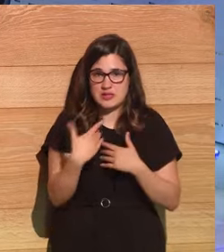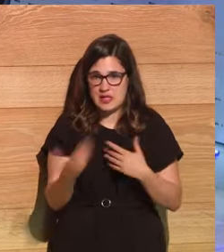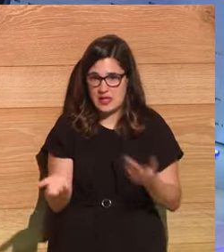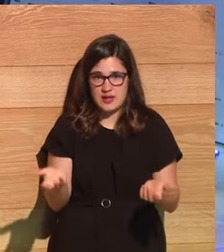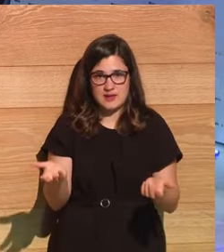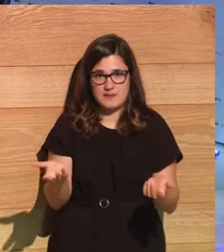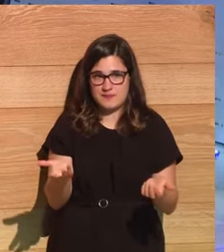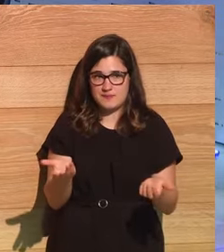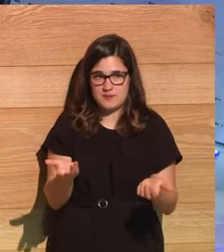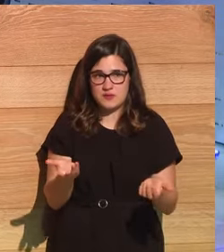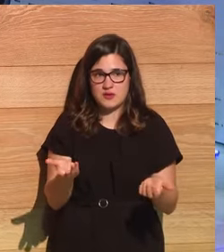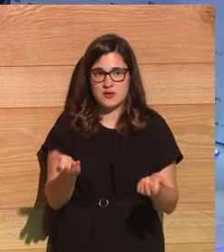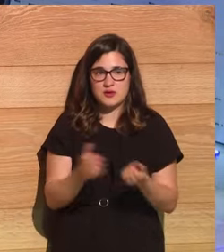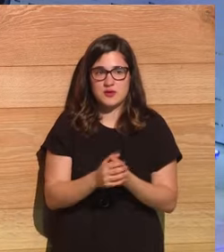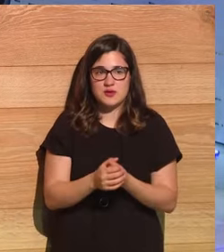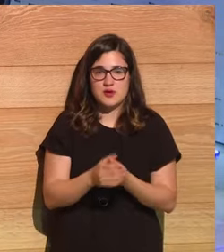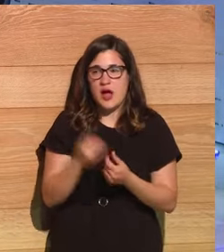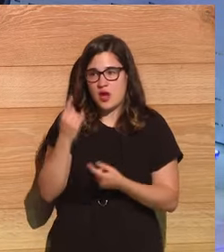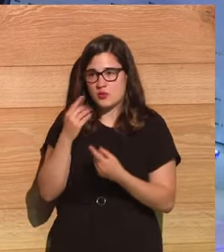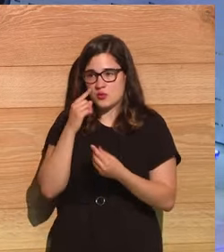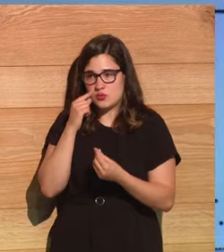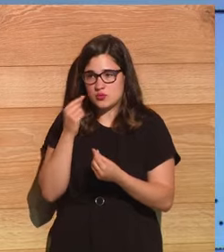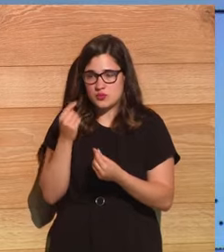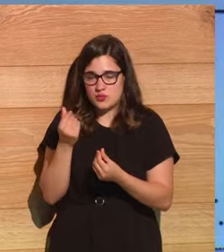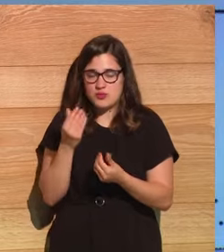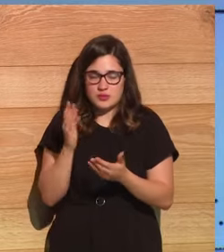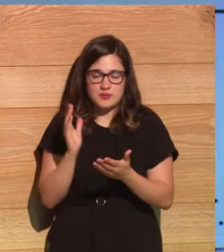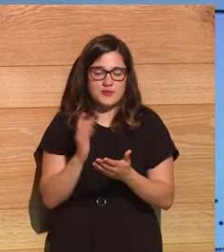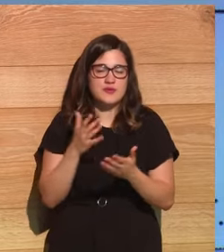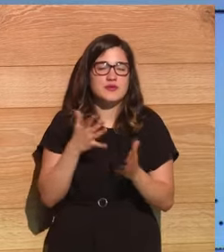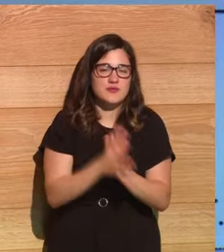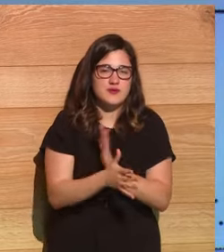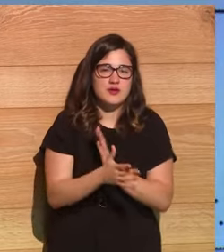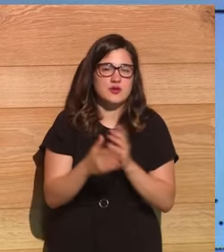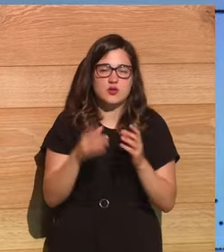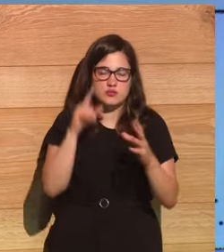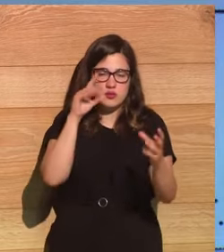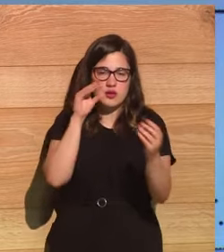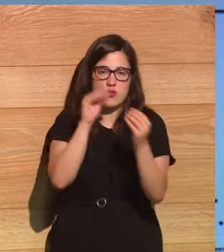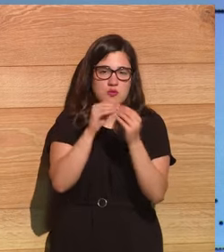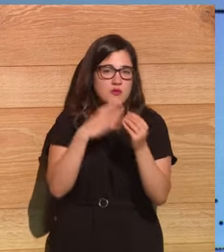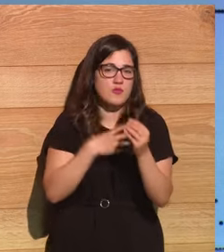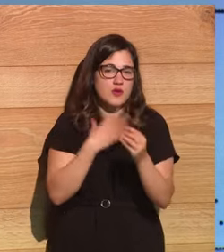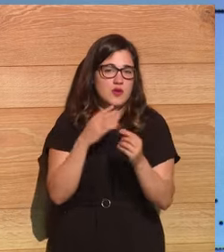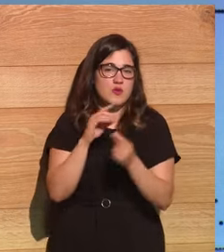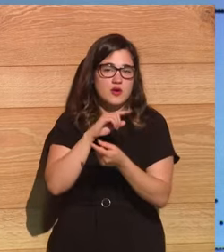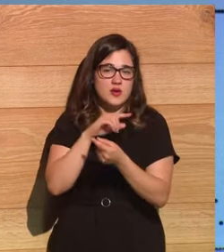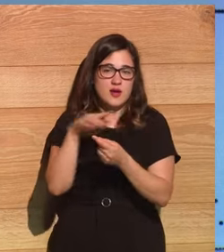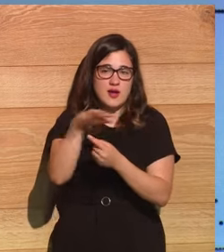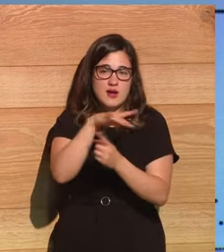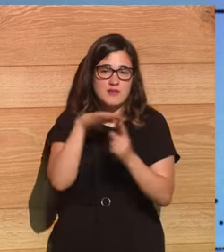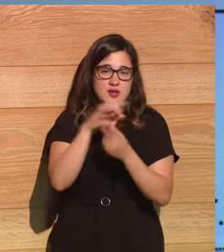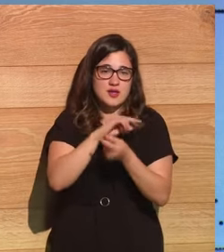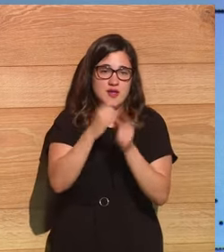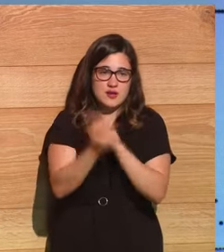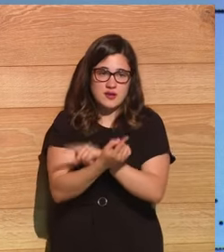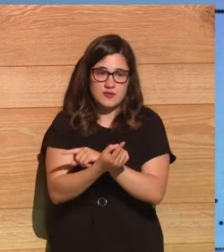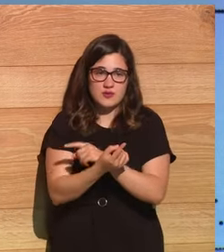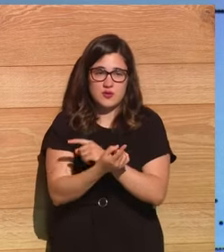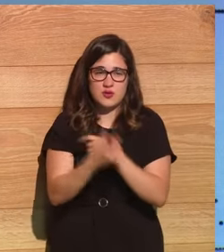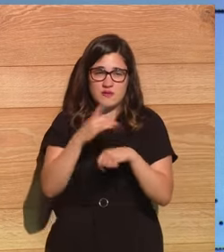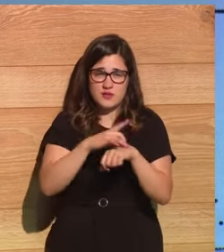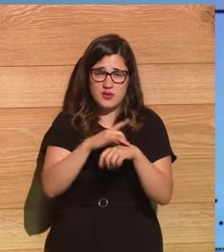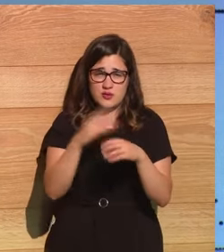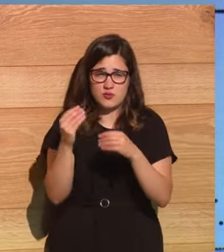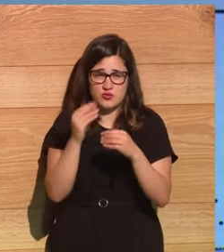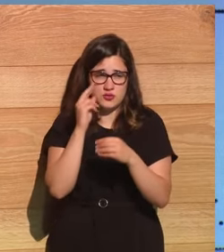nadie, bueno, sí nos lo siguen notando, pero bueno, quiere decir que, pero completamente de acuerdo que es muy probable que con el cambio del ambiente, que al final muchas de las patologías que